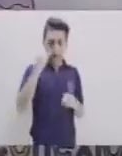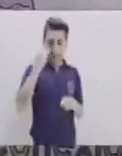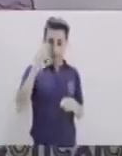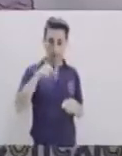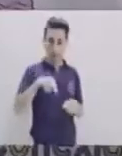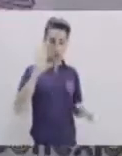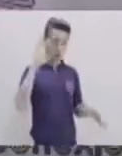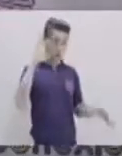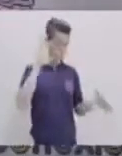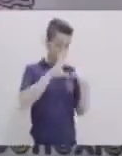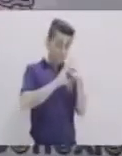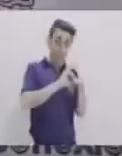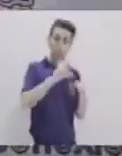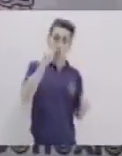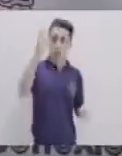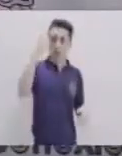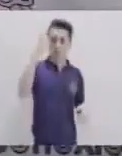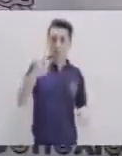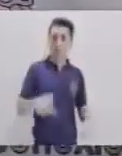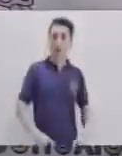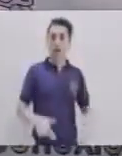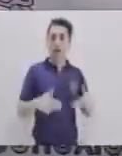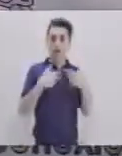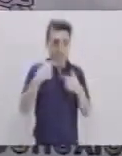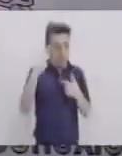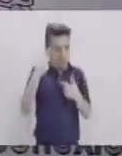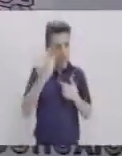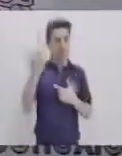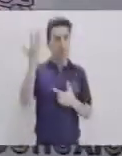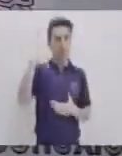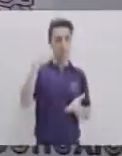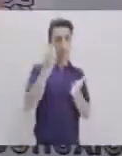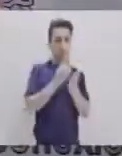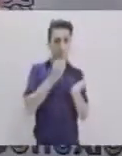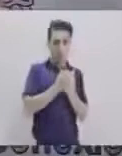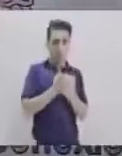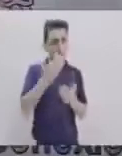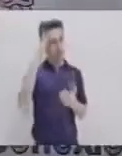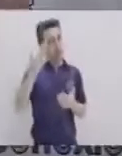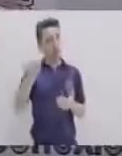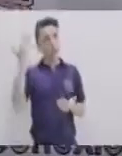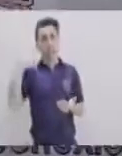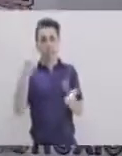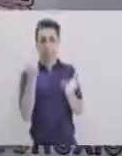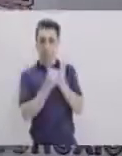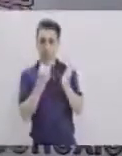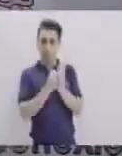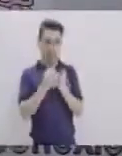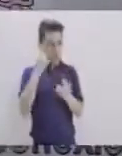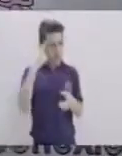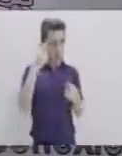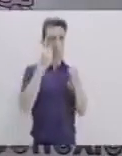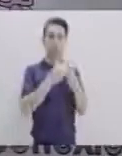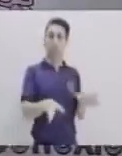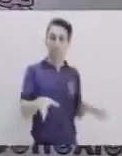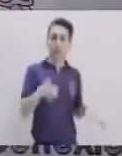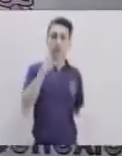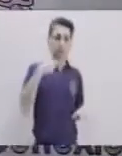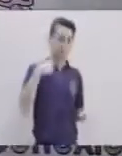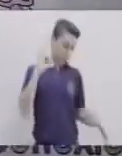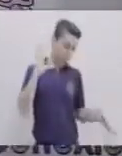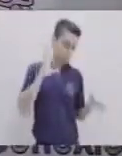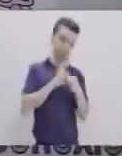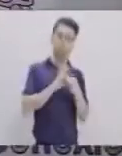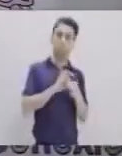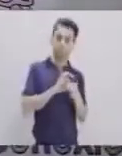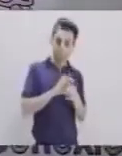pensamos pudimos ver a veces tal vez en la escuela, en el instituto, con una pelota nueva cuando de repente se les perdió. Entonces ya nos conectamos con el